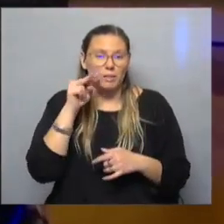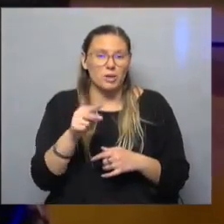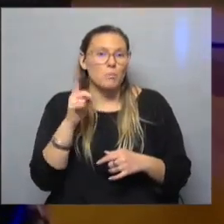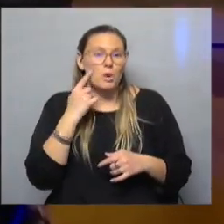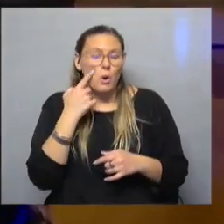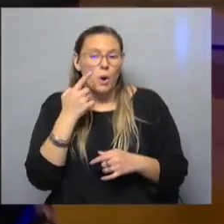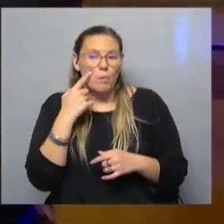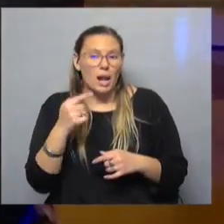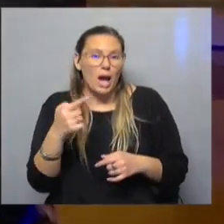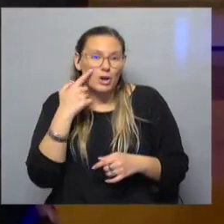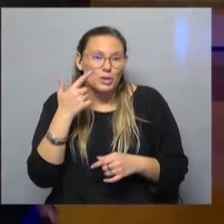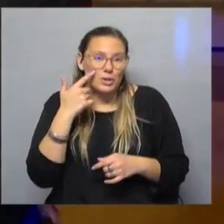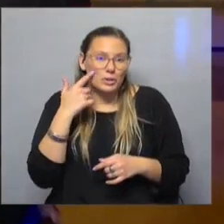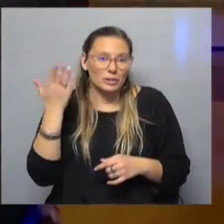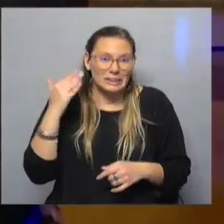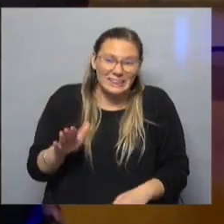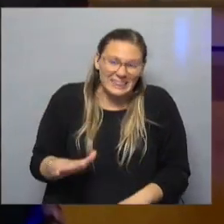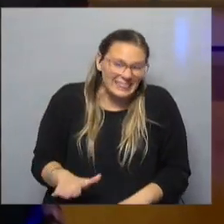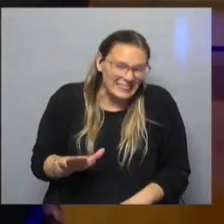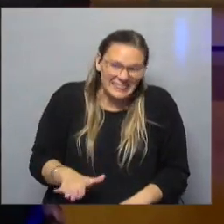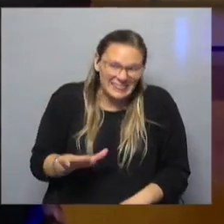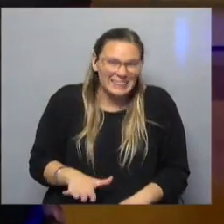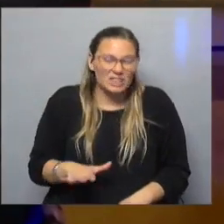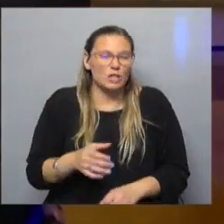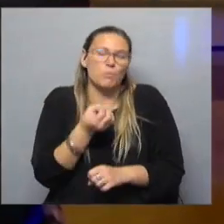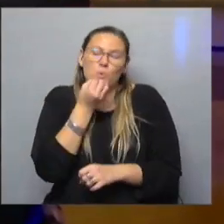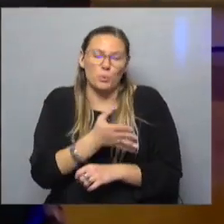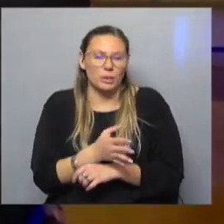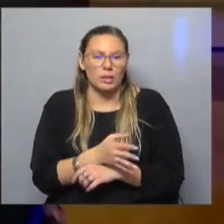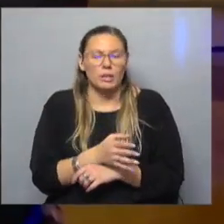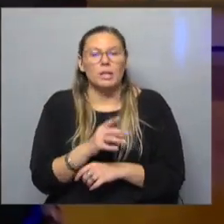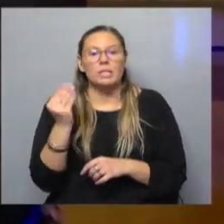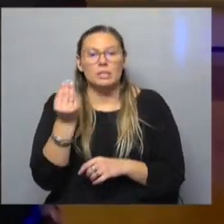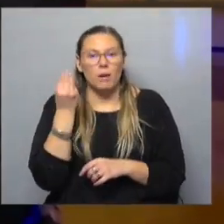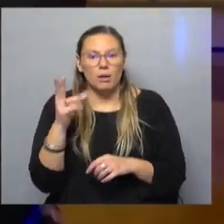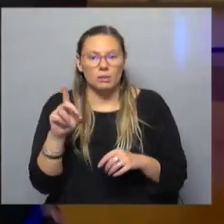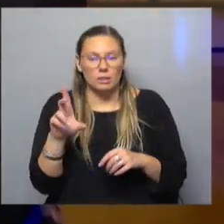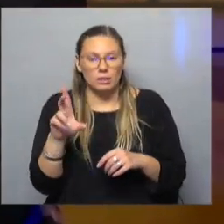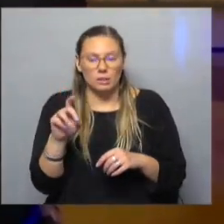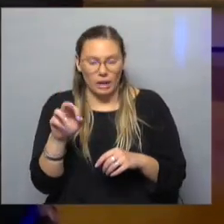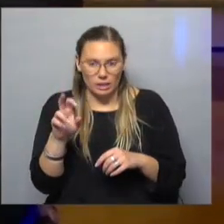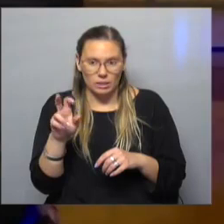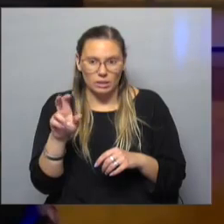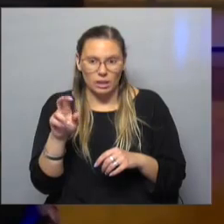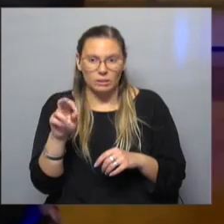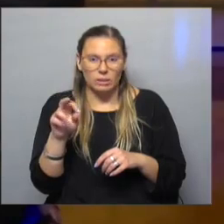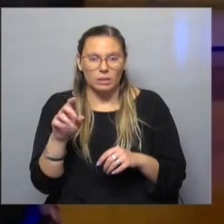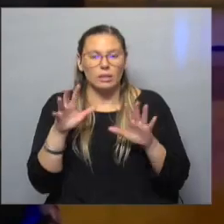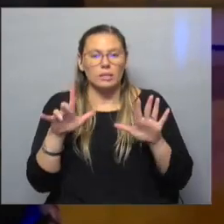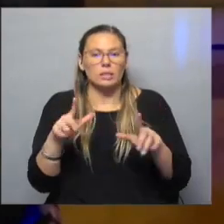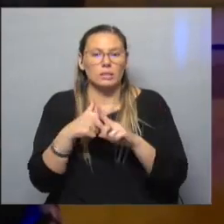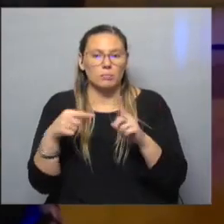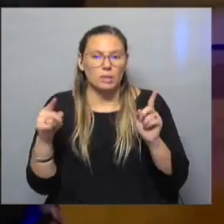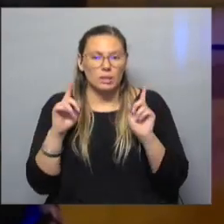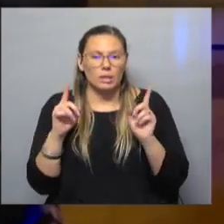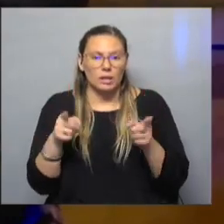porque la conozco desde recontra chiquitita y es una crack. El sábado 30 de julio, desde las 19:30, también